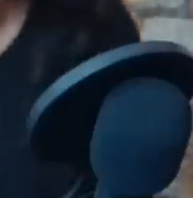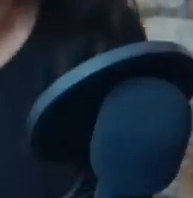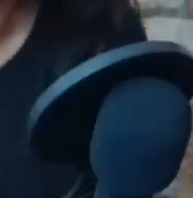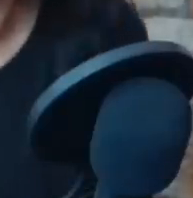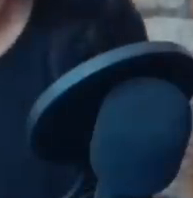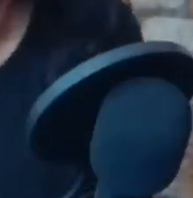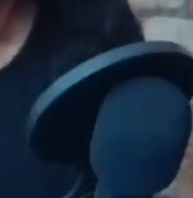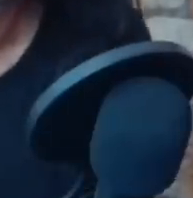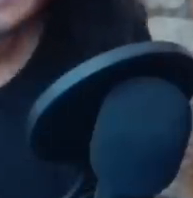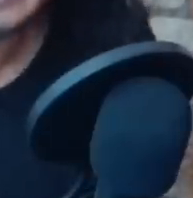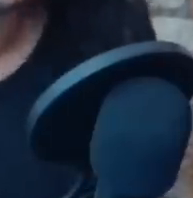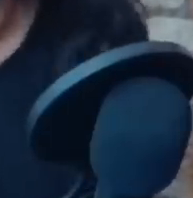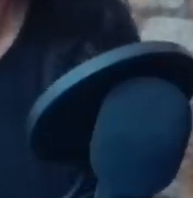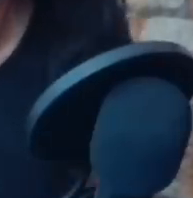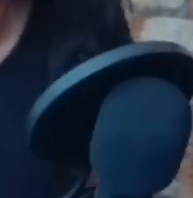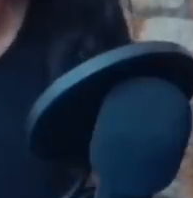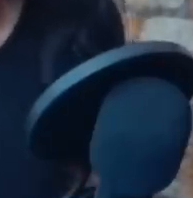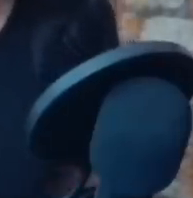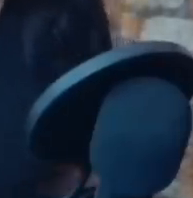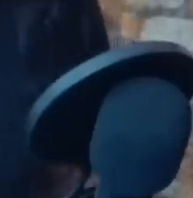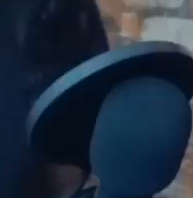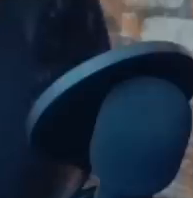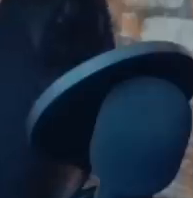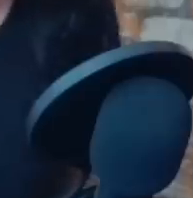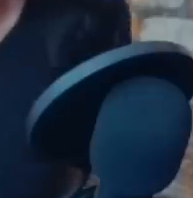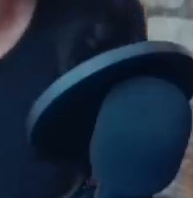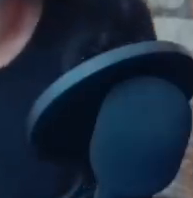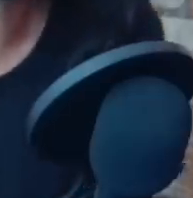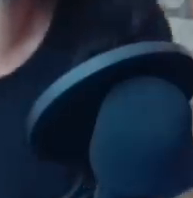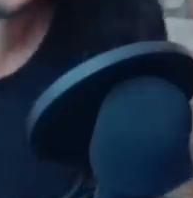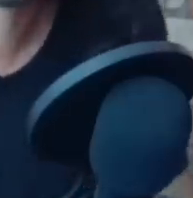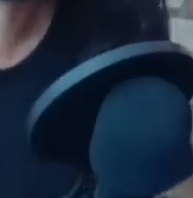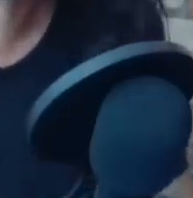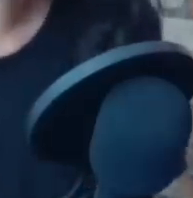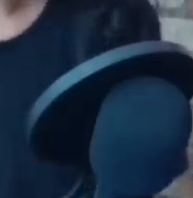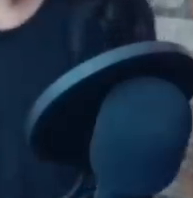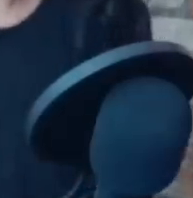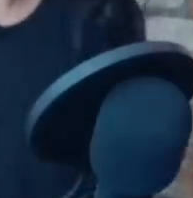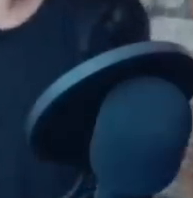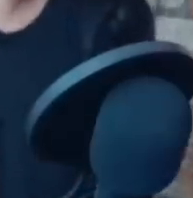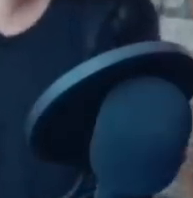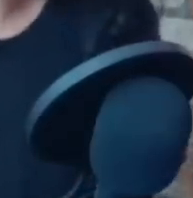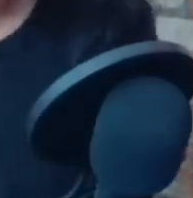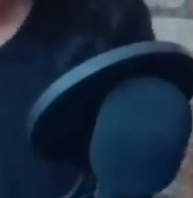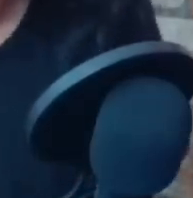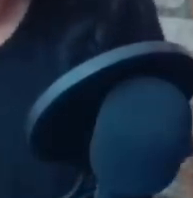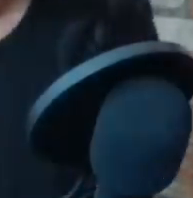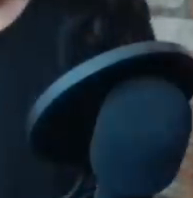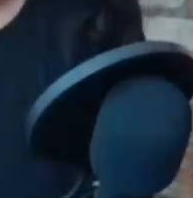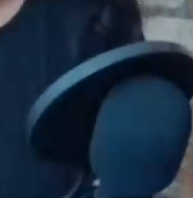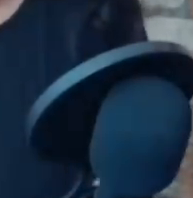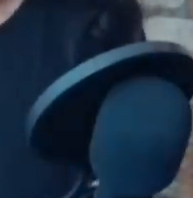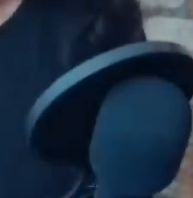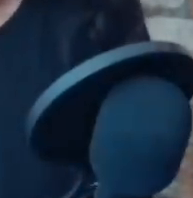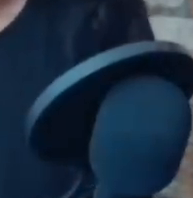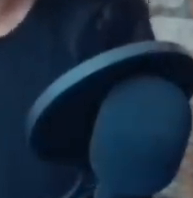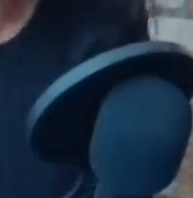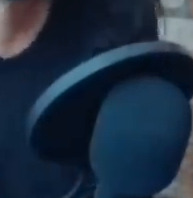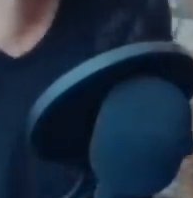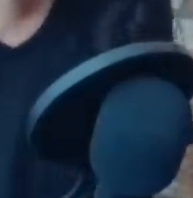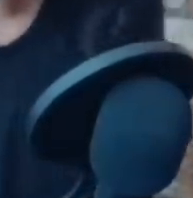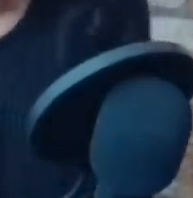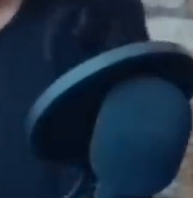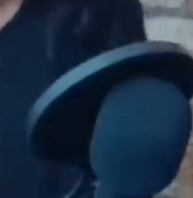compatriotas ve dejando tu like en este vídeo porque el presidente López Obrador le mandó una cartita al presidente